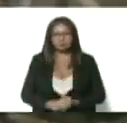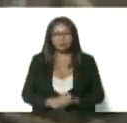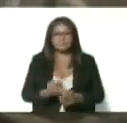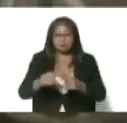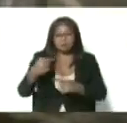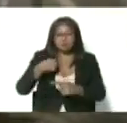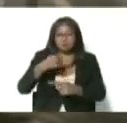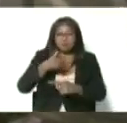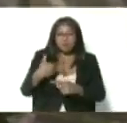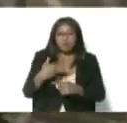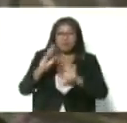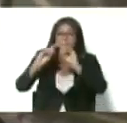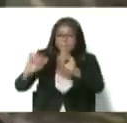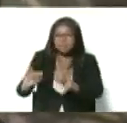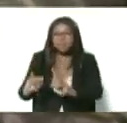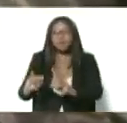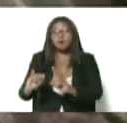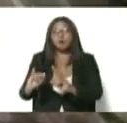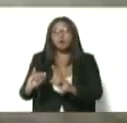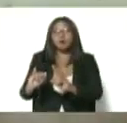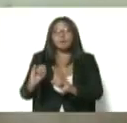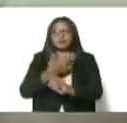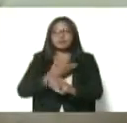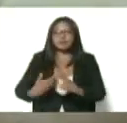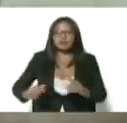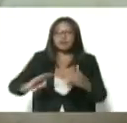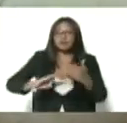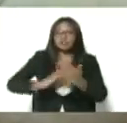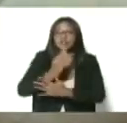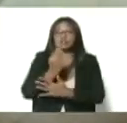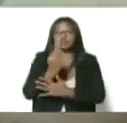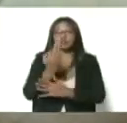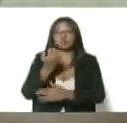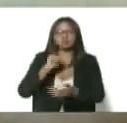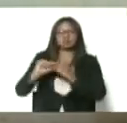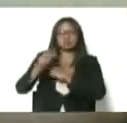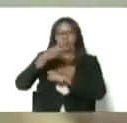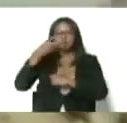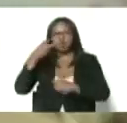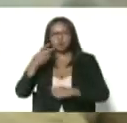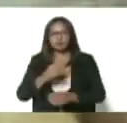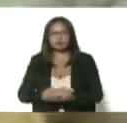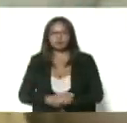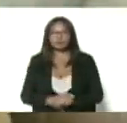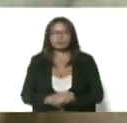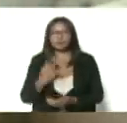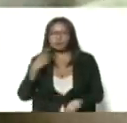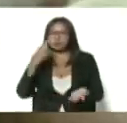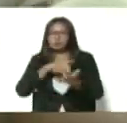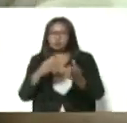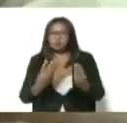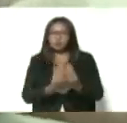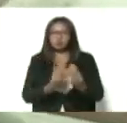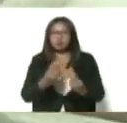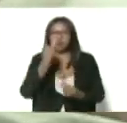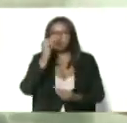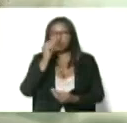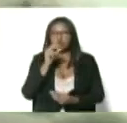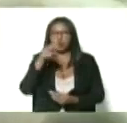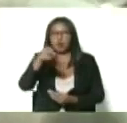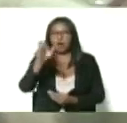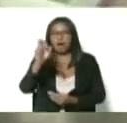que el mismo presidente de la fundación antidroga que se encuentra en este momento el capitán harold